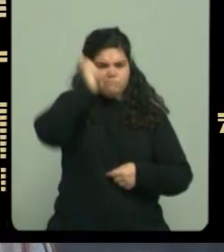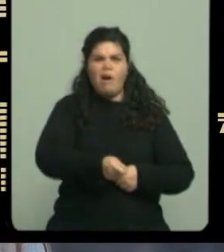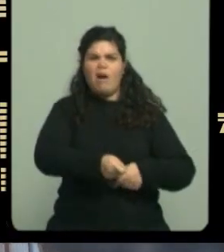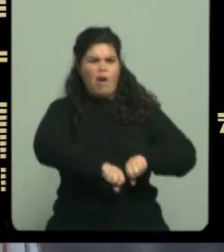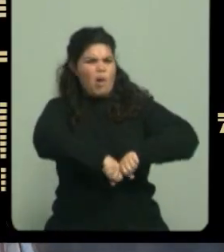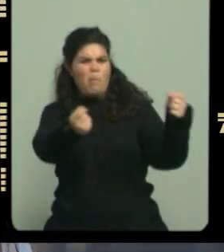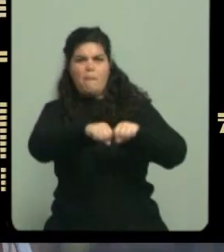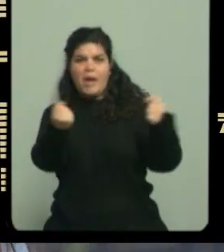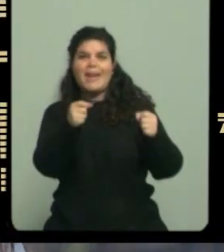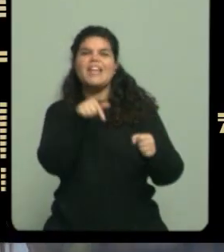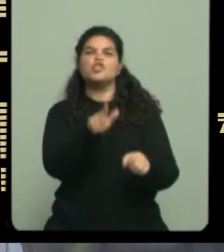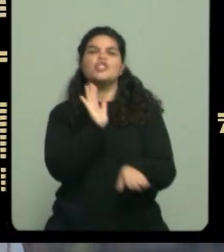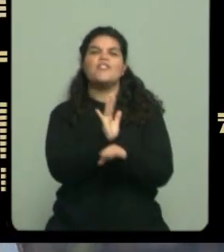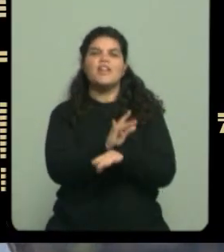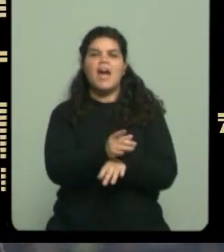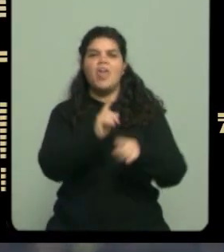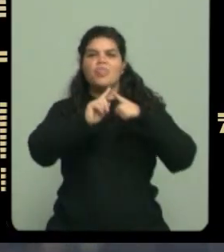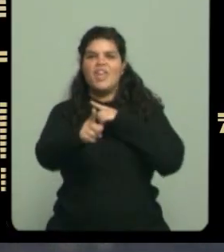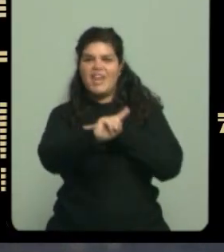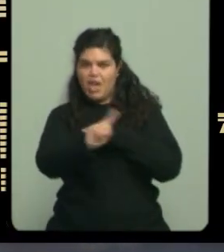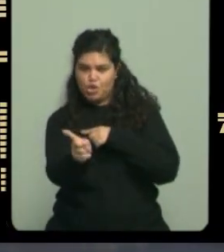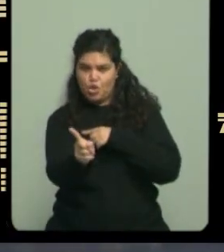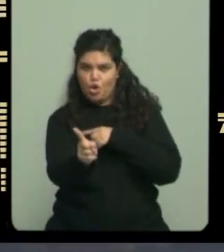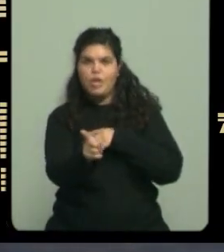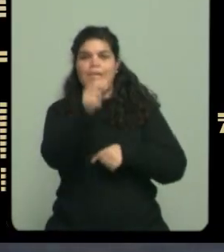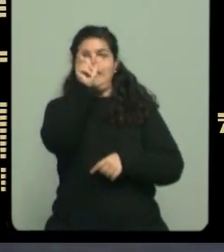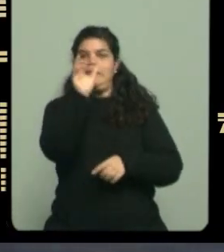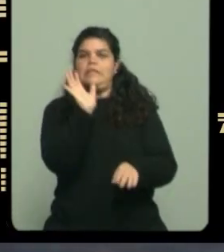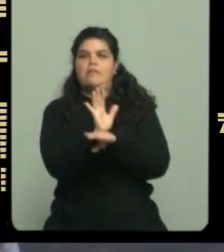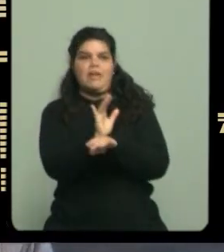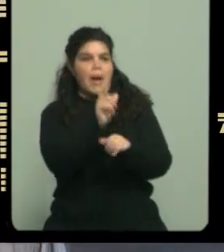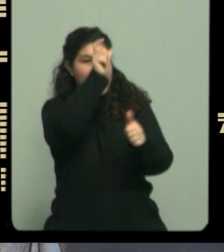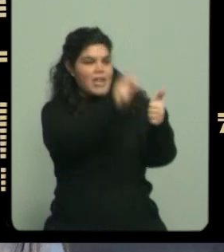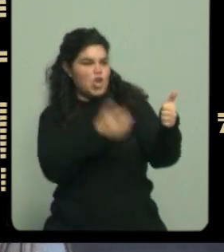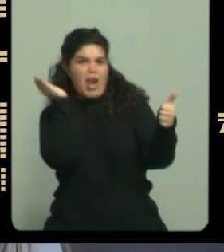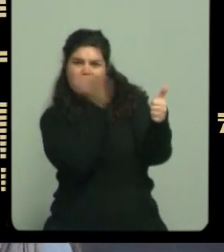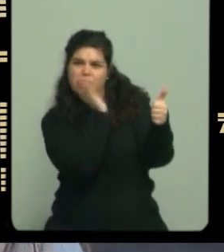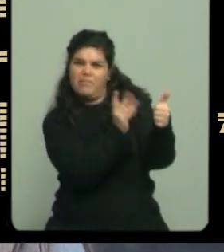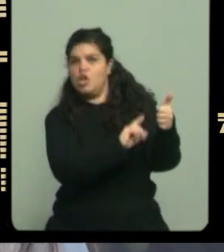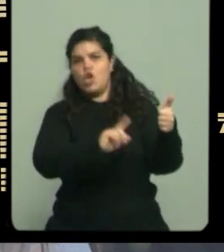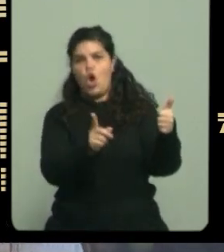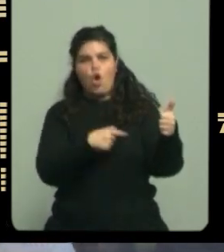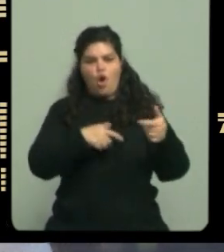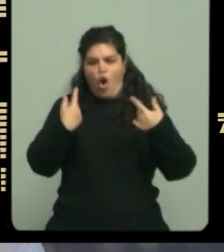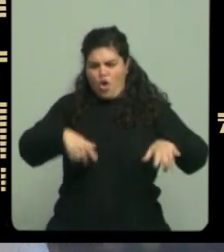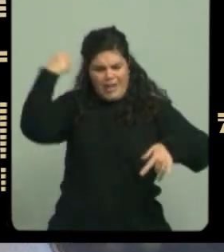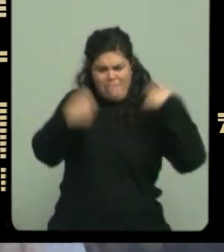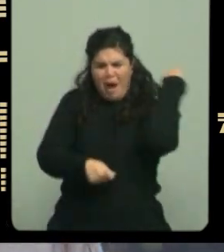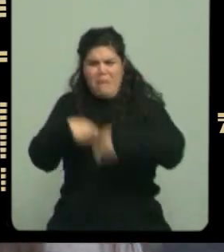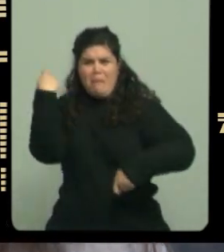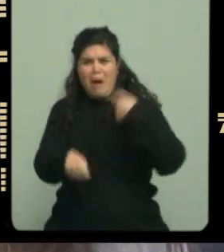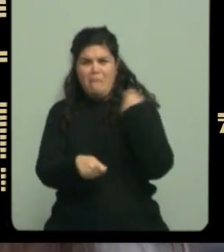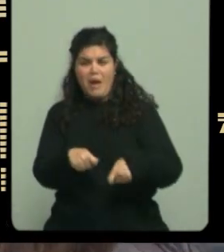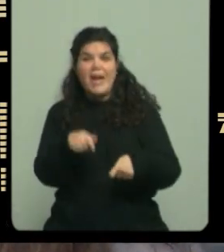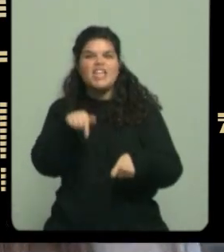objetos es ejercer violencia física de manera indirecta. No estás agrediendo directamente a la persona, pero sí lo haces para